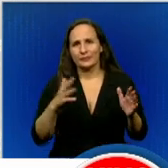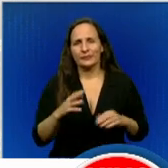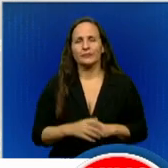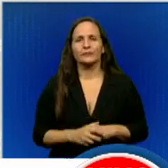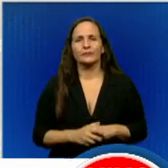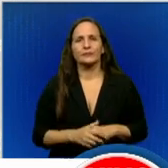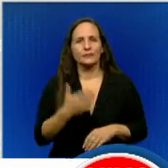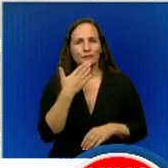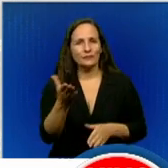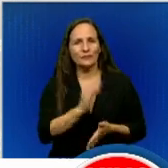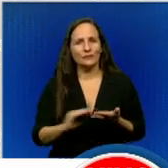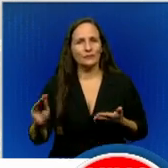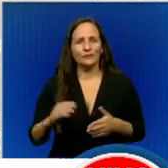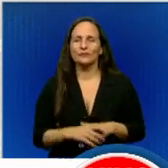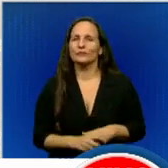a diputado